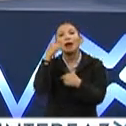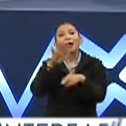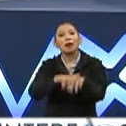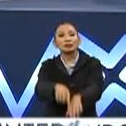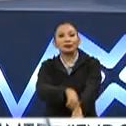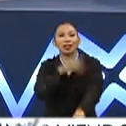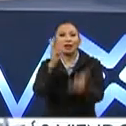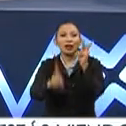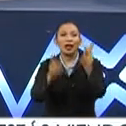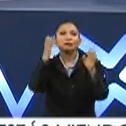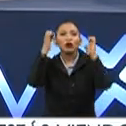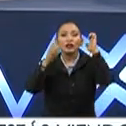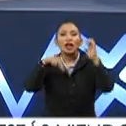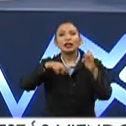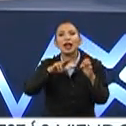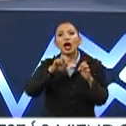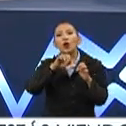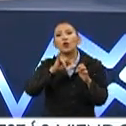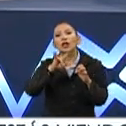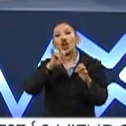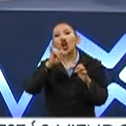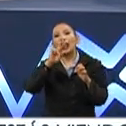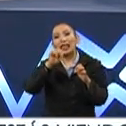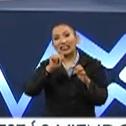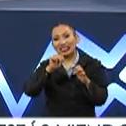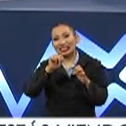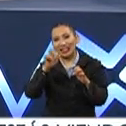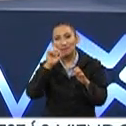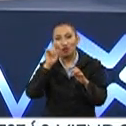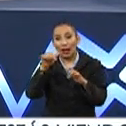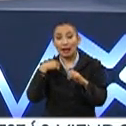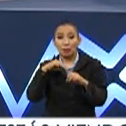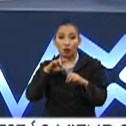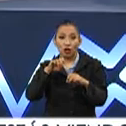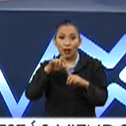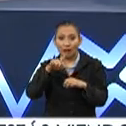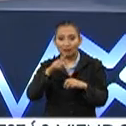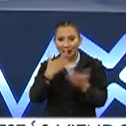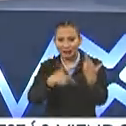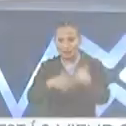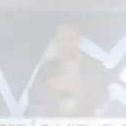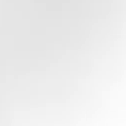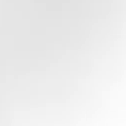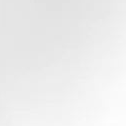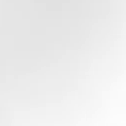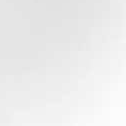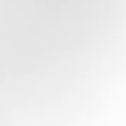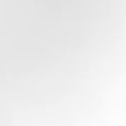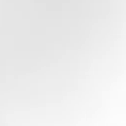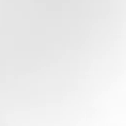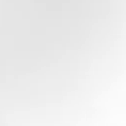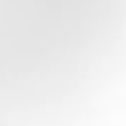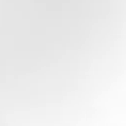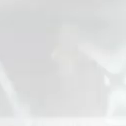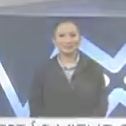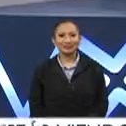seguir hablando sobre esta exposición, sobre Nahui Olin y sobre todo sobre el MUNAL. Regresamos.